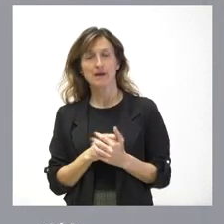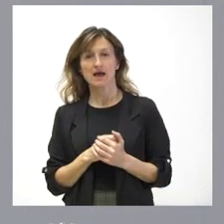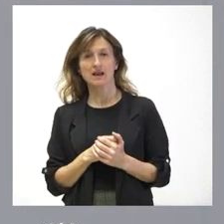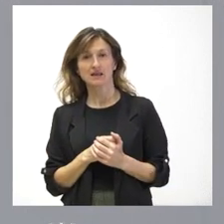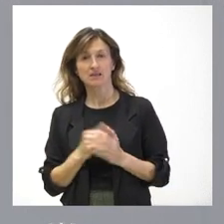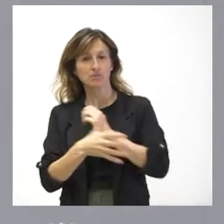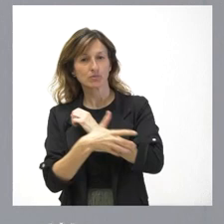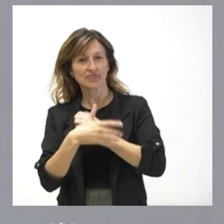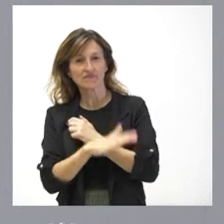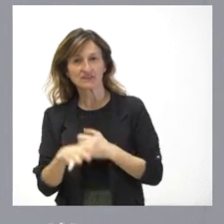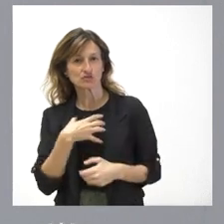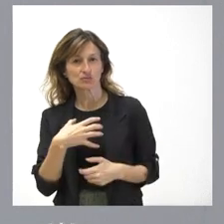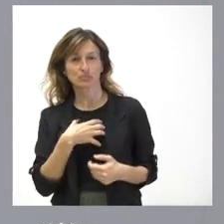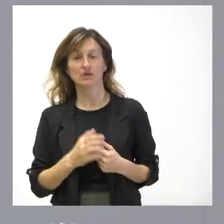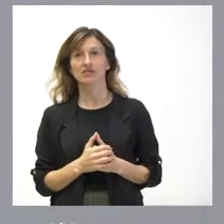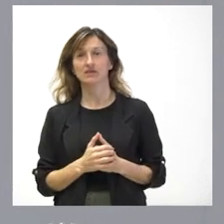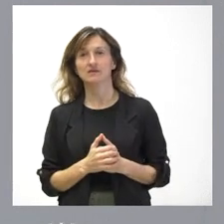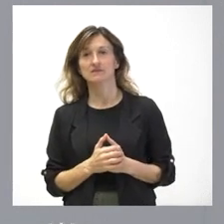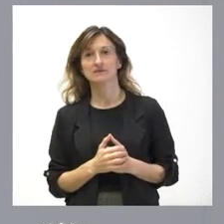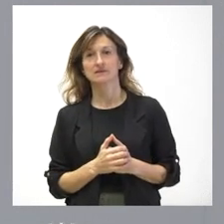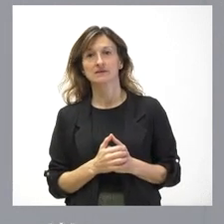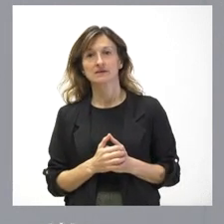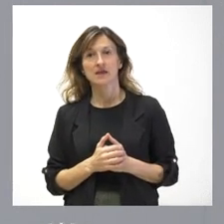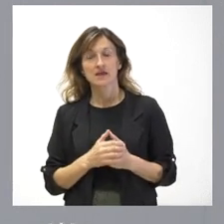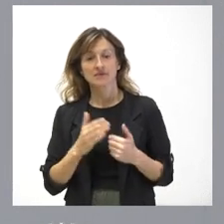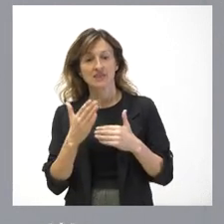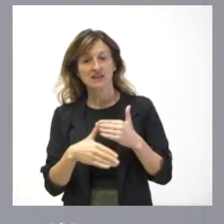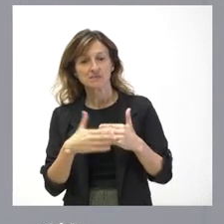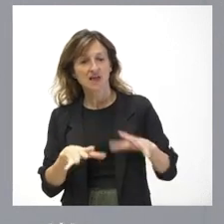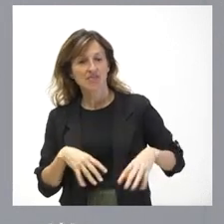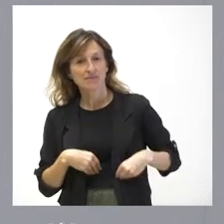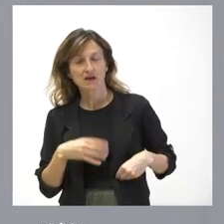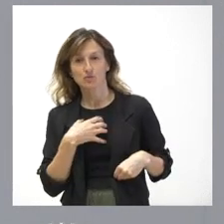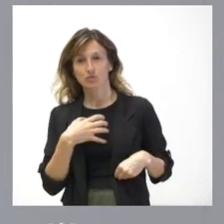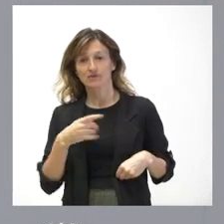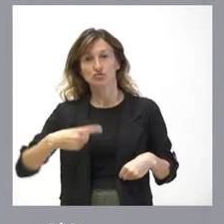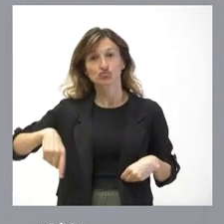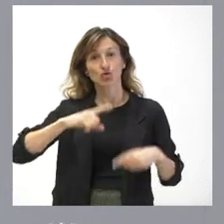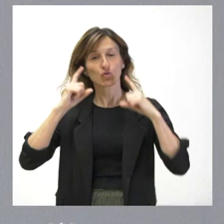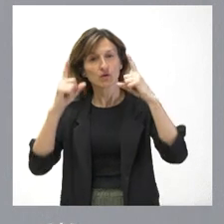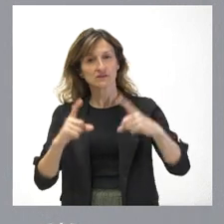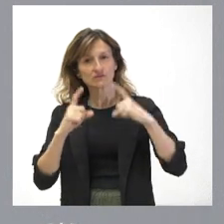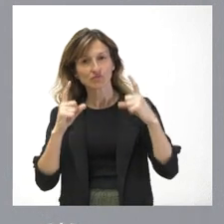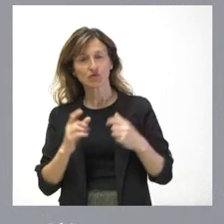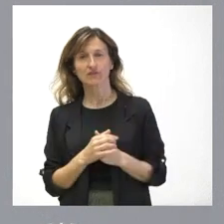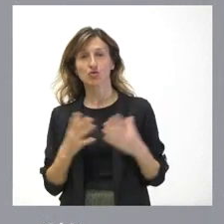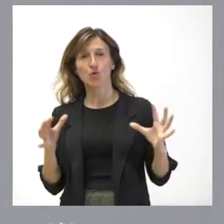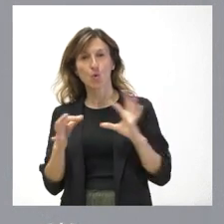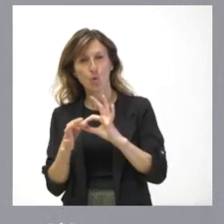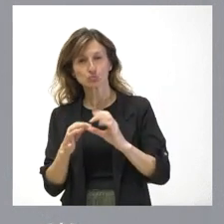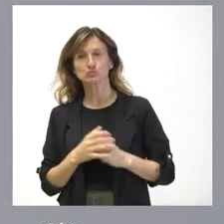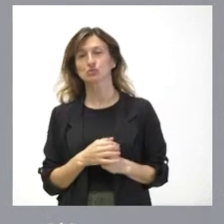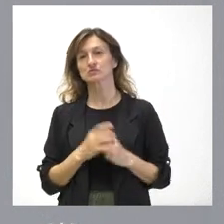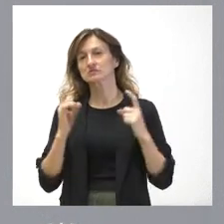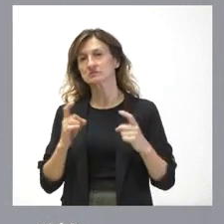infantil Es que la pobreza infantil no hay un límite mínimo que sea aceptable y por tanto tenemos que hacer todos los esfuerzos todas las iniciativas todos juntos para